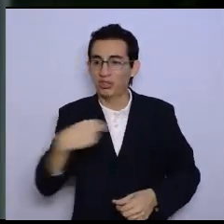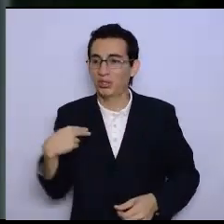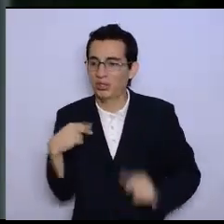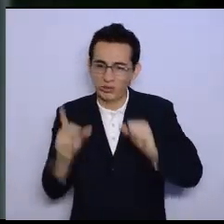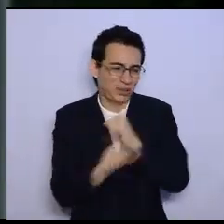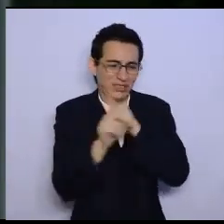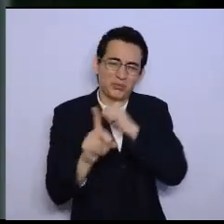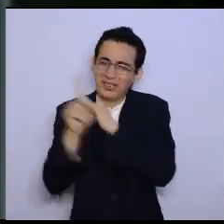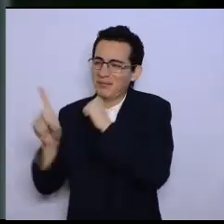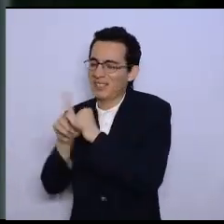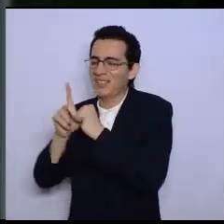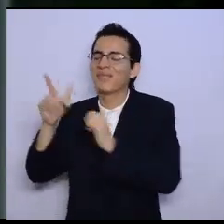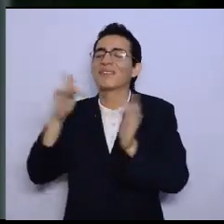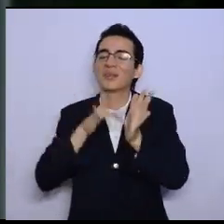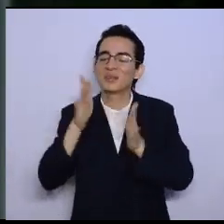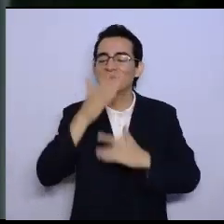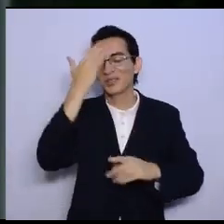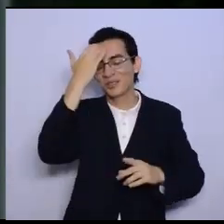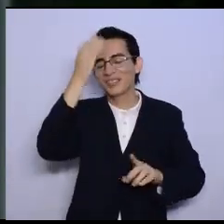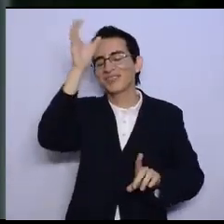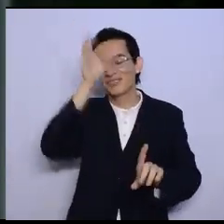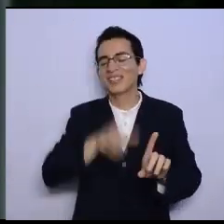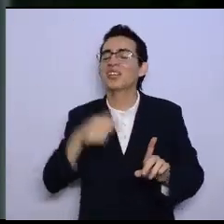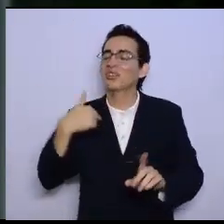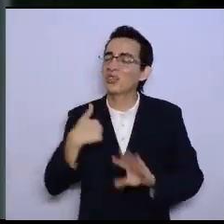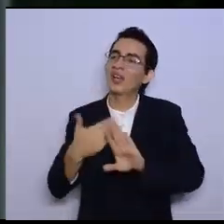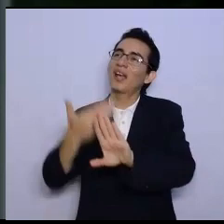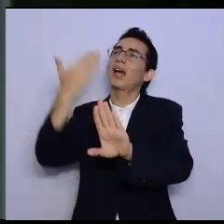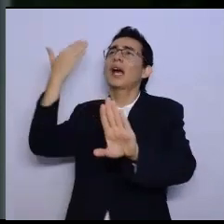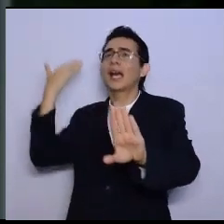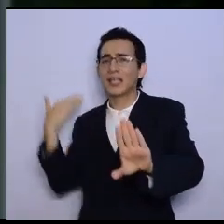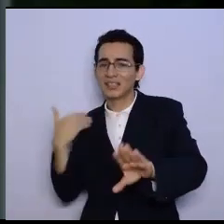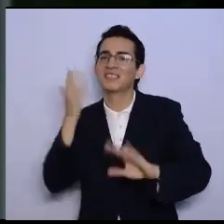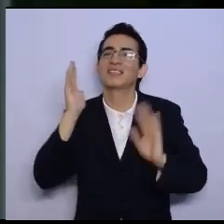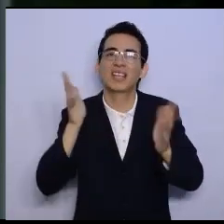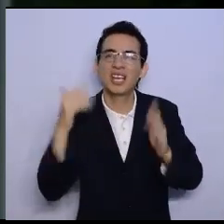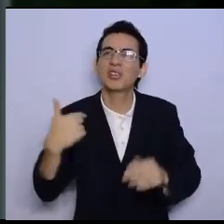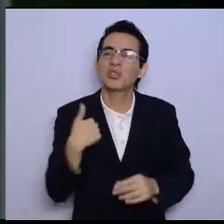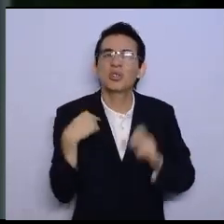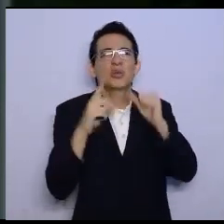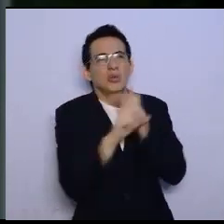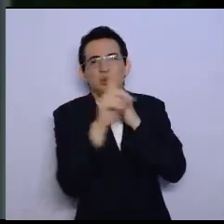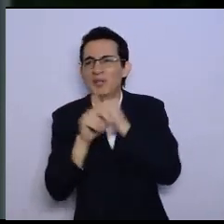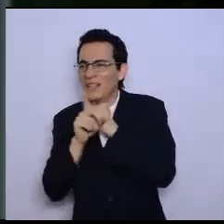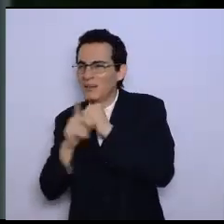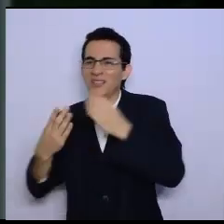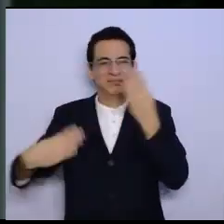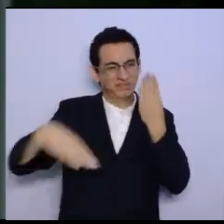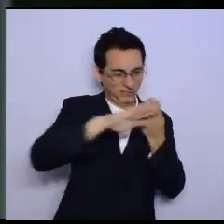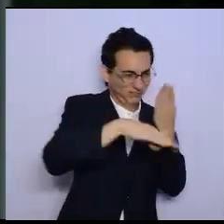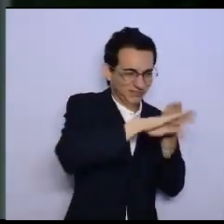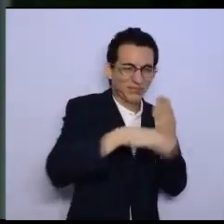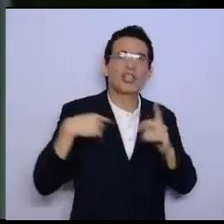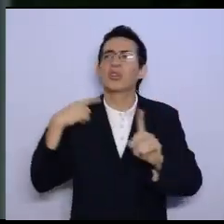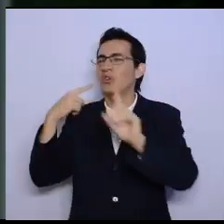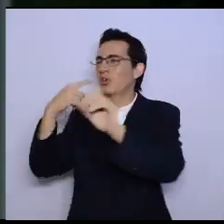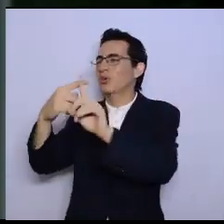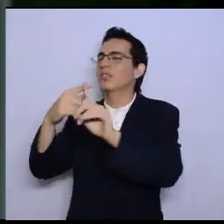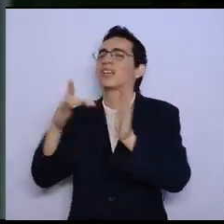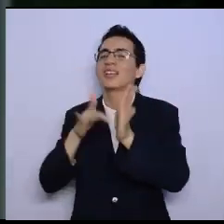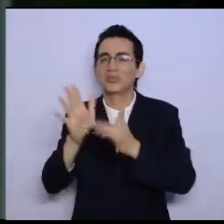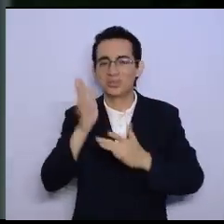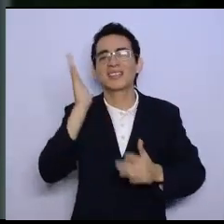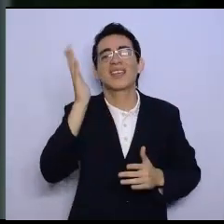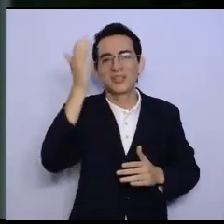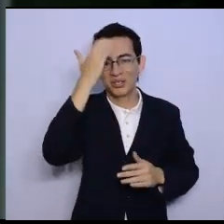aflicción. Él entiende nuestra angustia humana. porque él fue un humano,